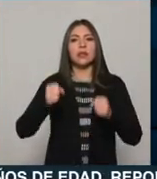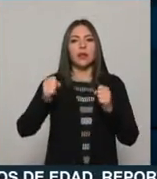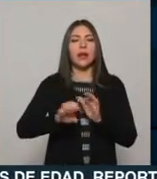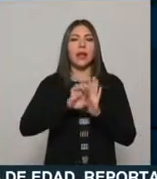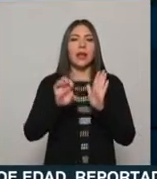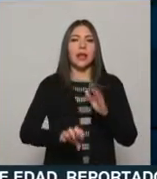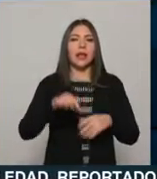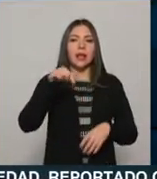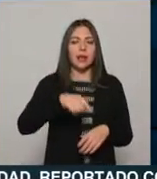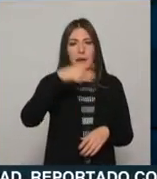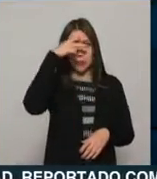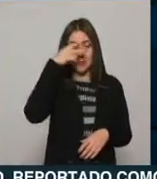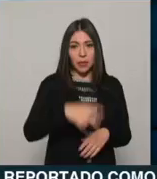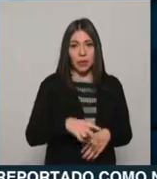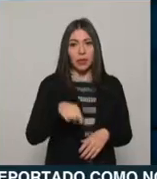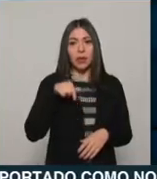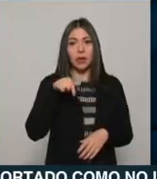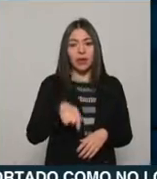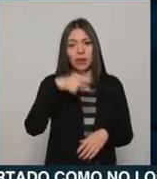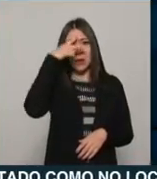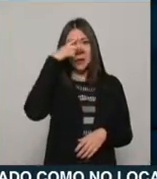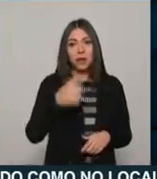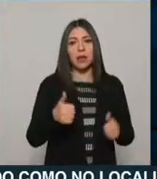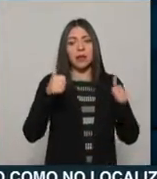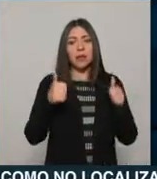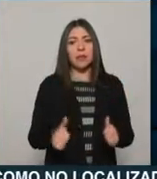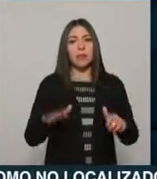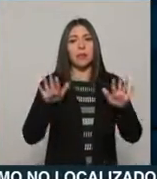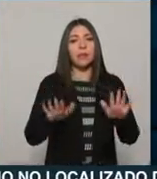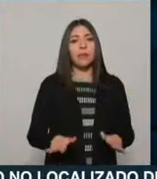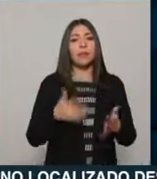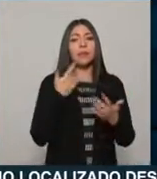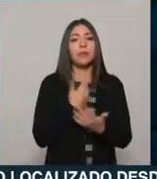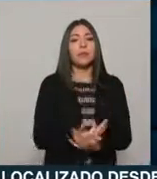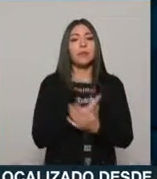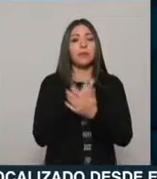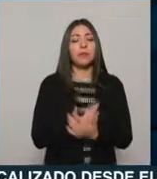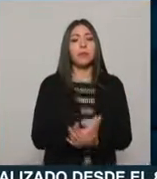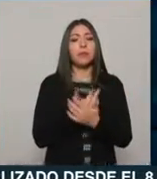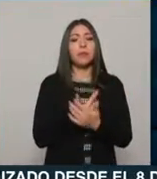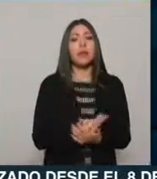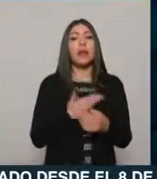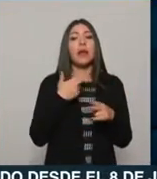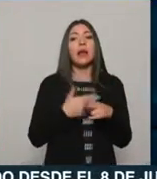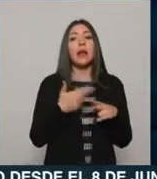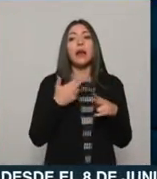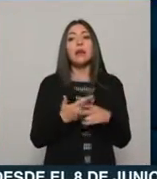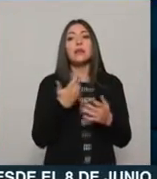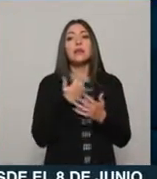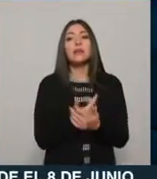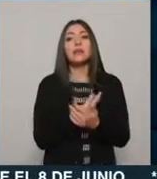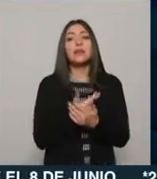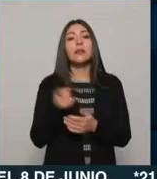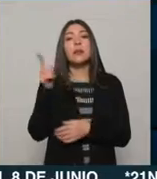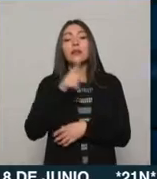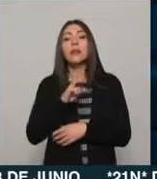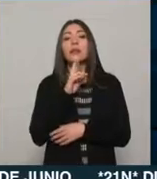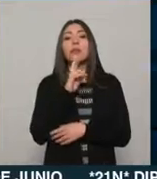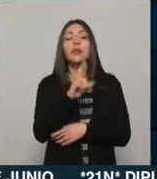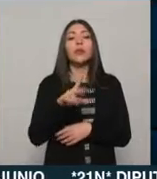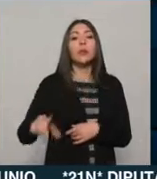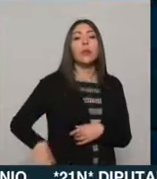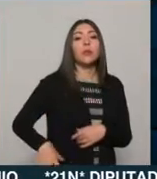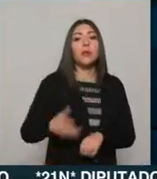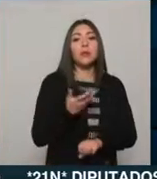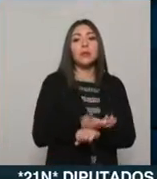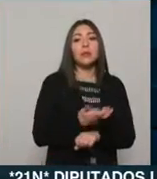que aquí en México llegaran a esperar el tiempo suficiente para tener una respuesta por parte del gobierno norteamericano, aunque esa